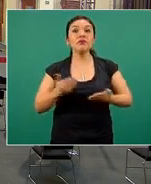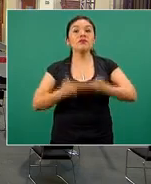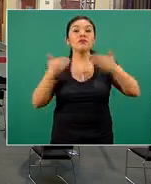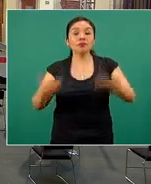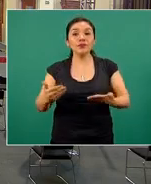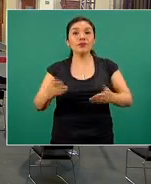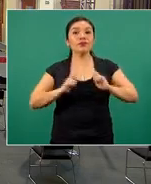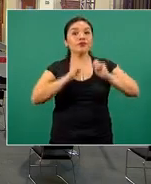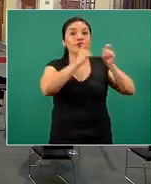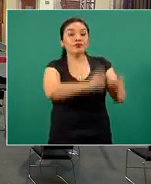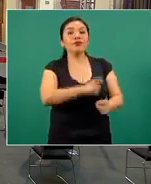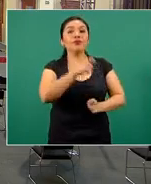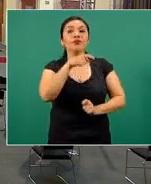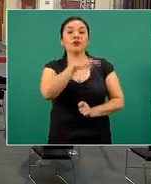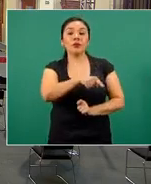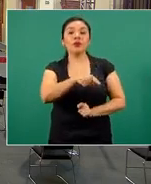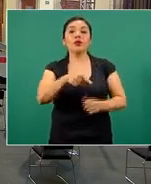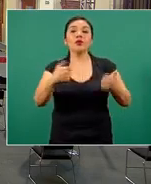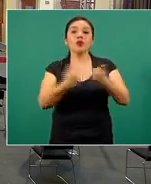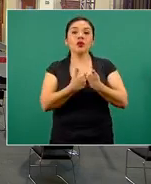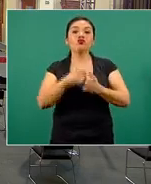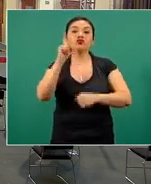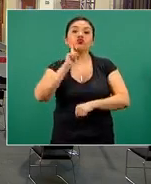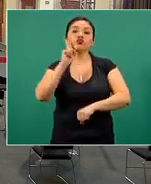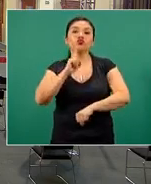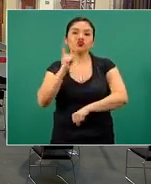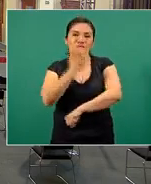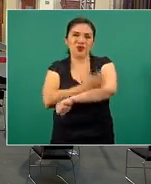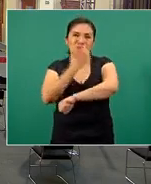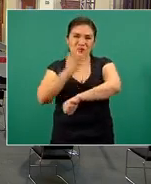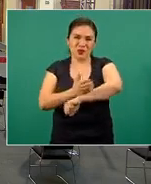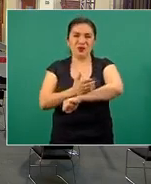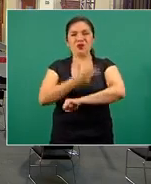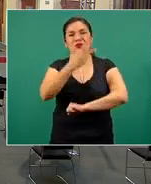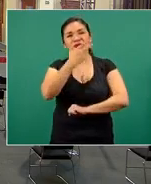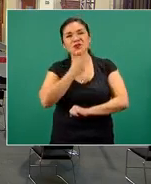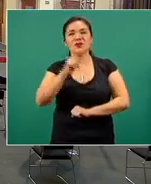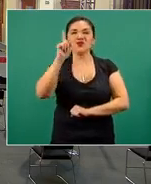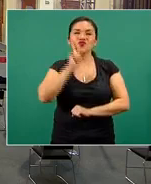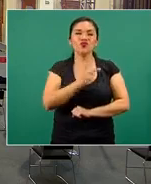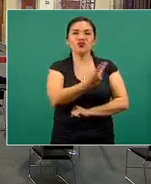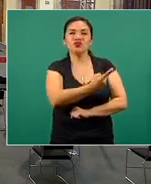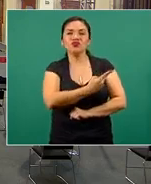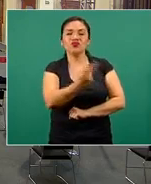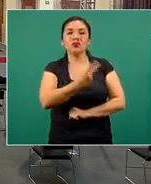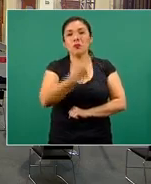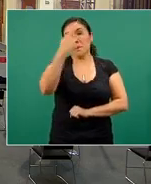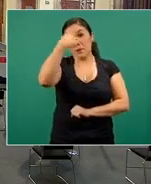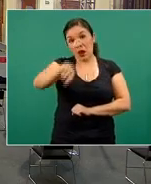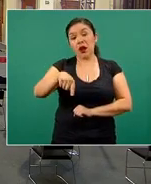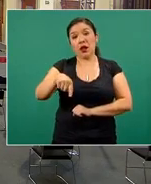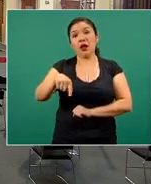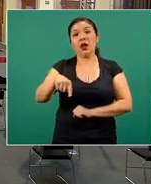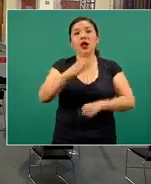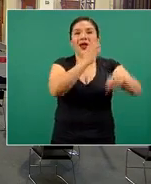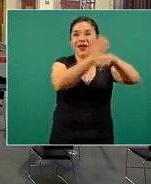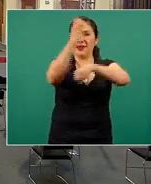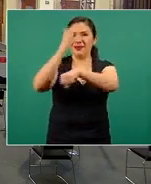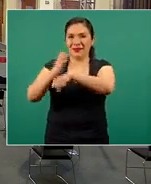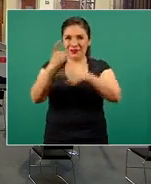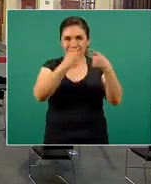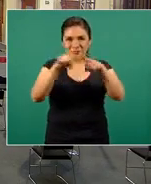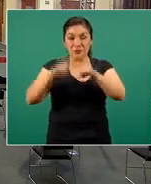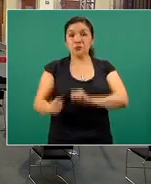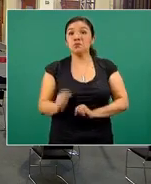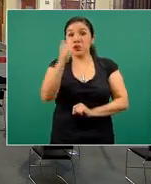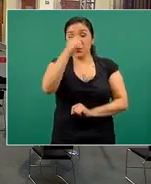darle la palabra a nuestra compañera y compañero de las entidades federativas. Va